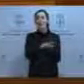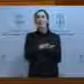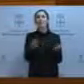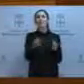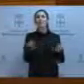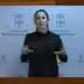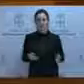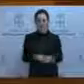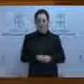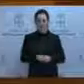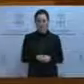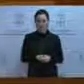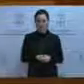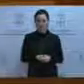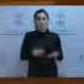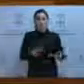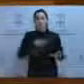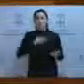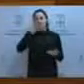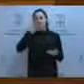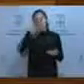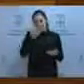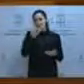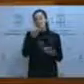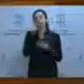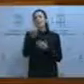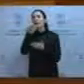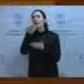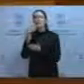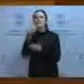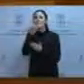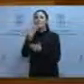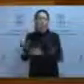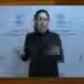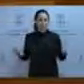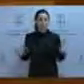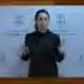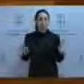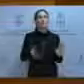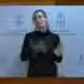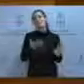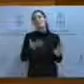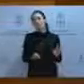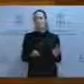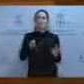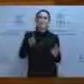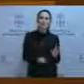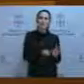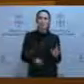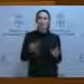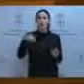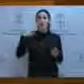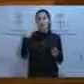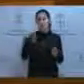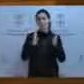hablando. Ustedes saben que a mí me gustan mucho los ejemplos. Seguramente fue o es por recrear mi anterior